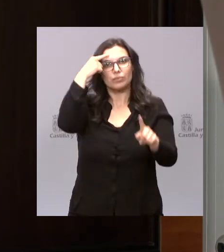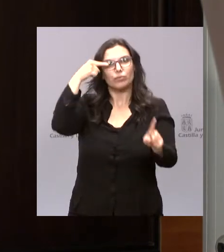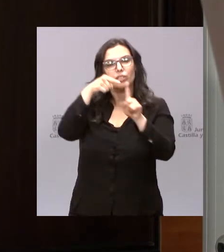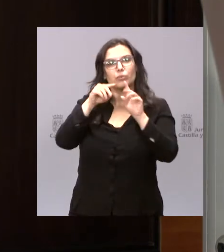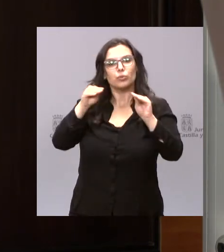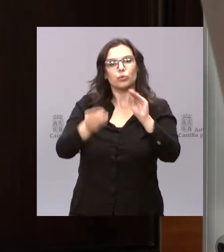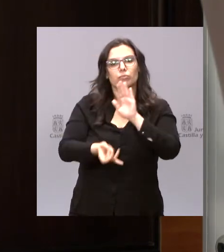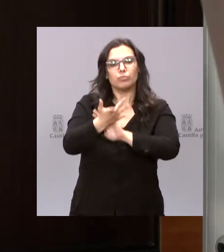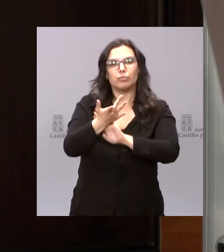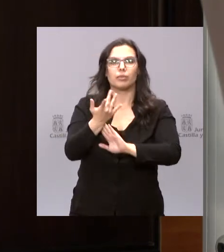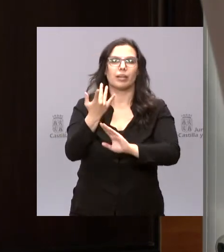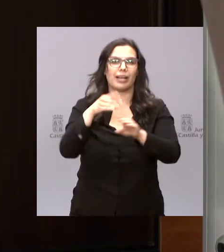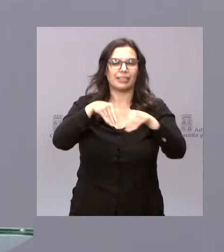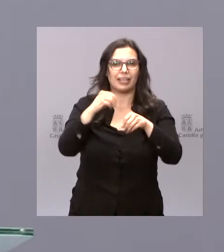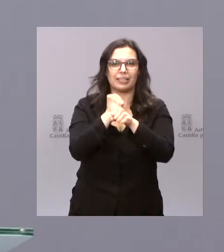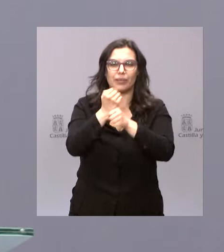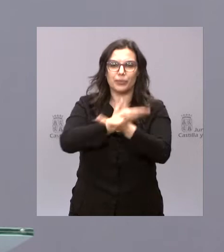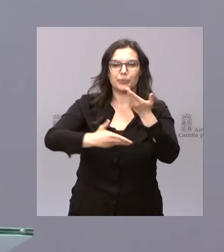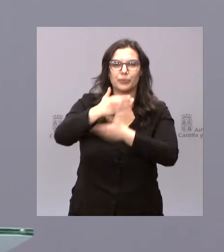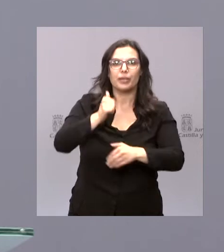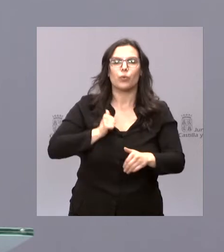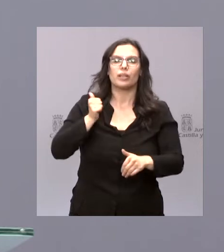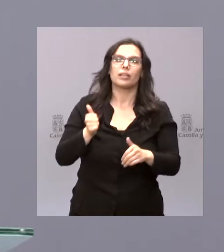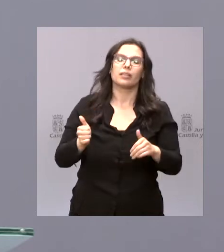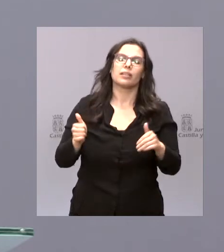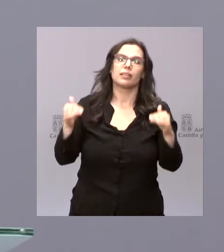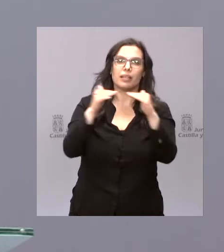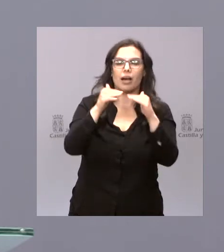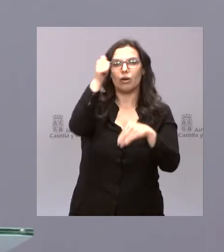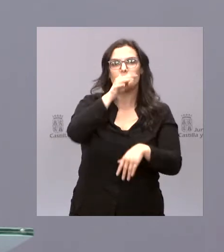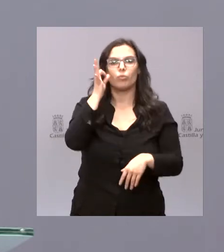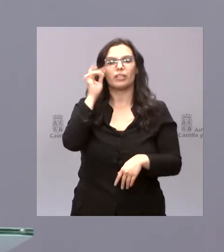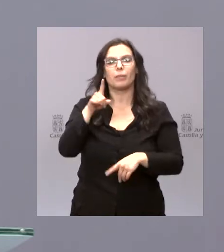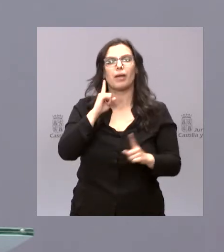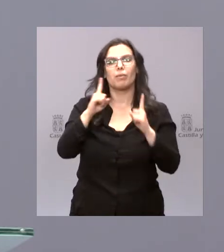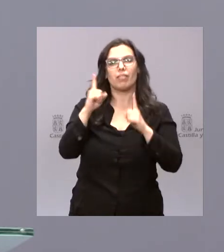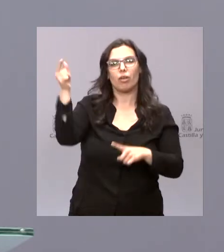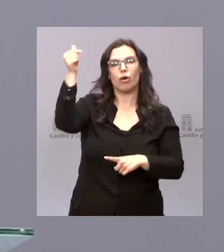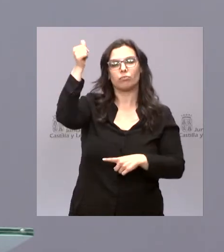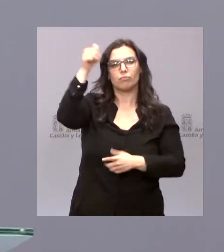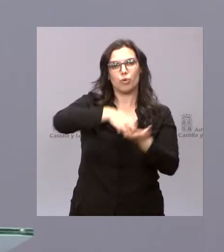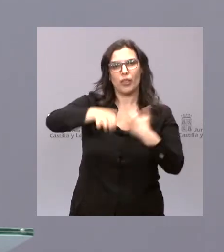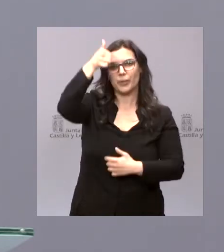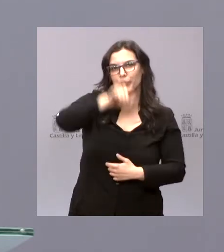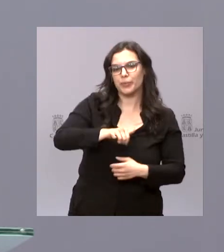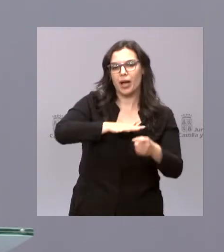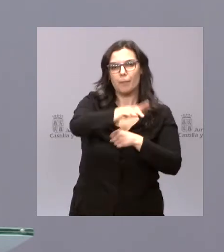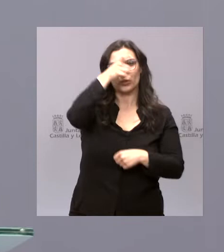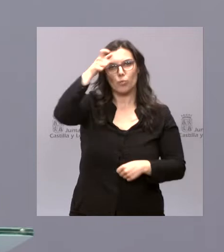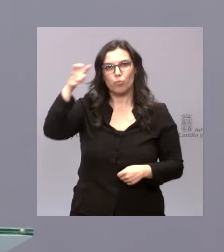trabajo conjunto en materia de igualdad de oportunidades entre mujeres y hombres y en la prevención de la violencia de género en el ámbito rural de la Comunidad de Castilla y